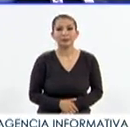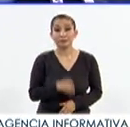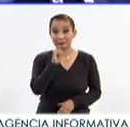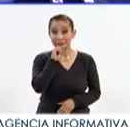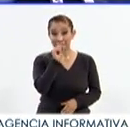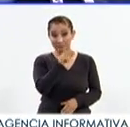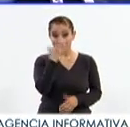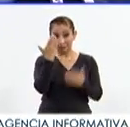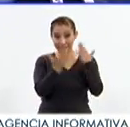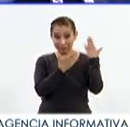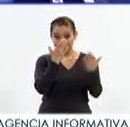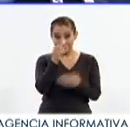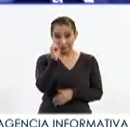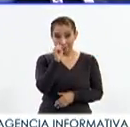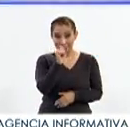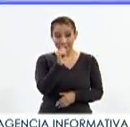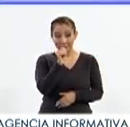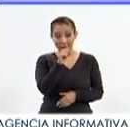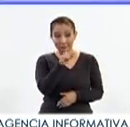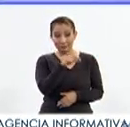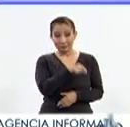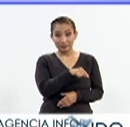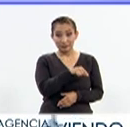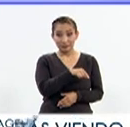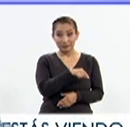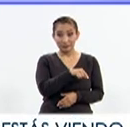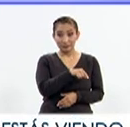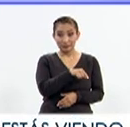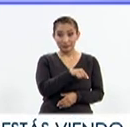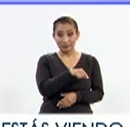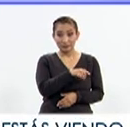además de esto estudias precisamente,